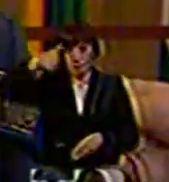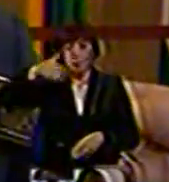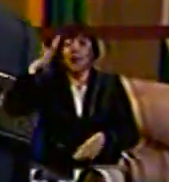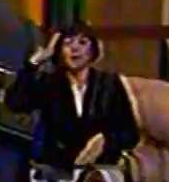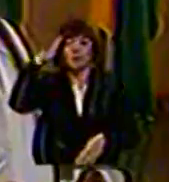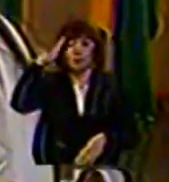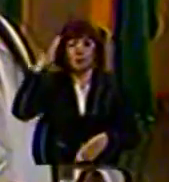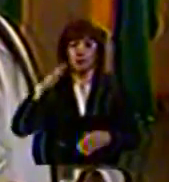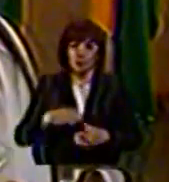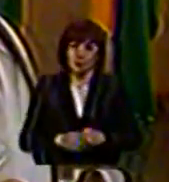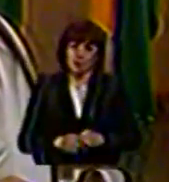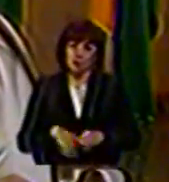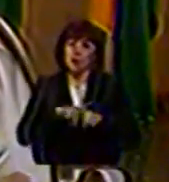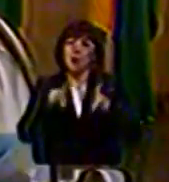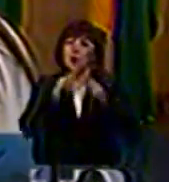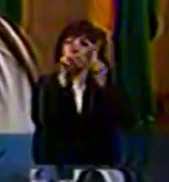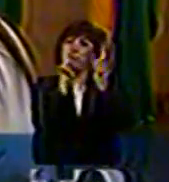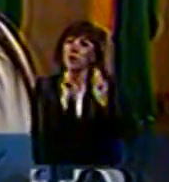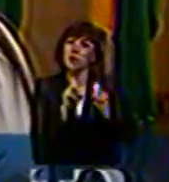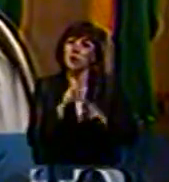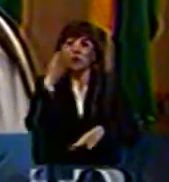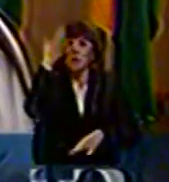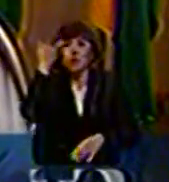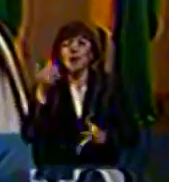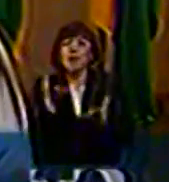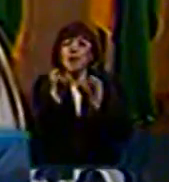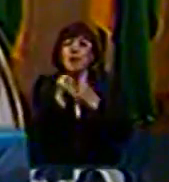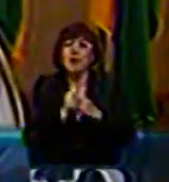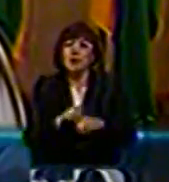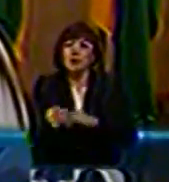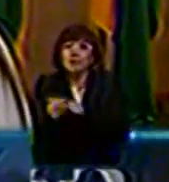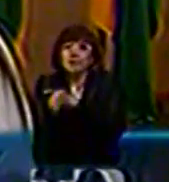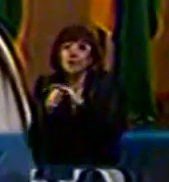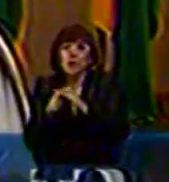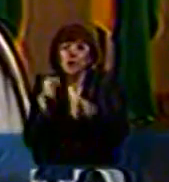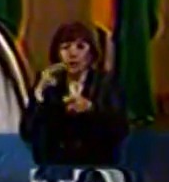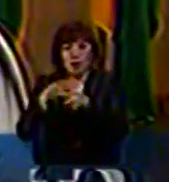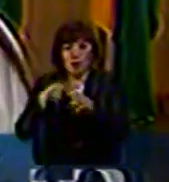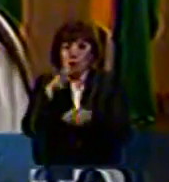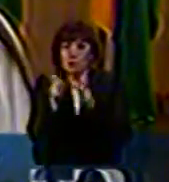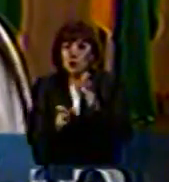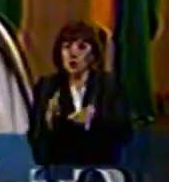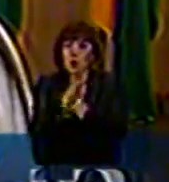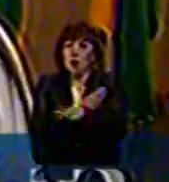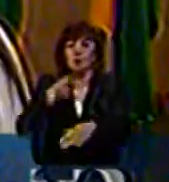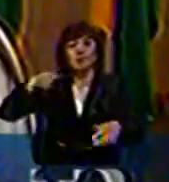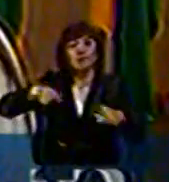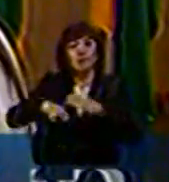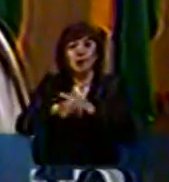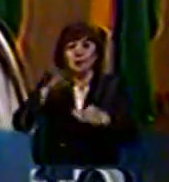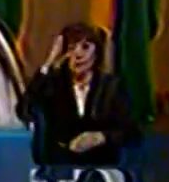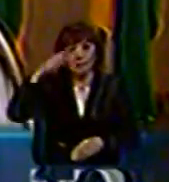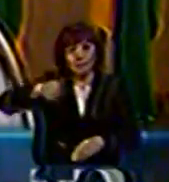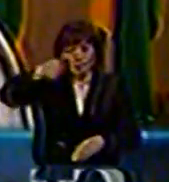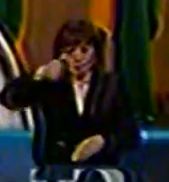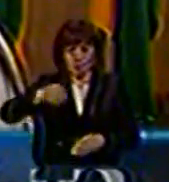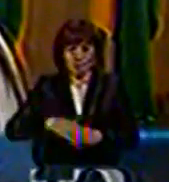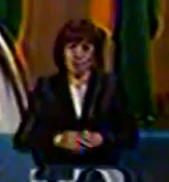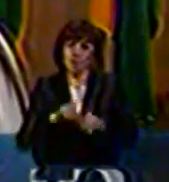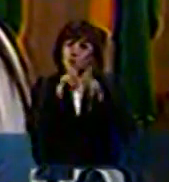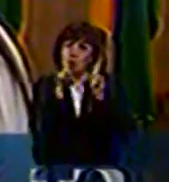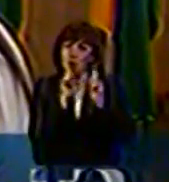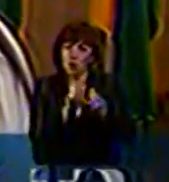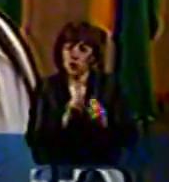salió a la luz pública. La pregunta es, ¿por qué querían ocultar el nombre de los asesinos del general Gabela? Que es un tema que tendrán obviamente que responder